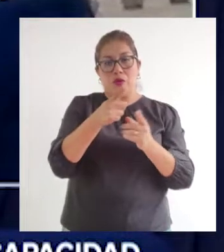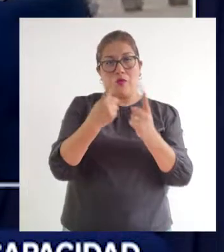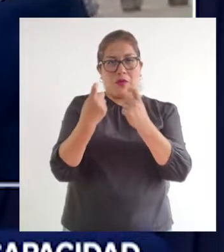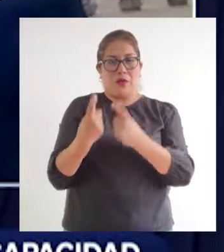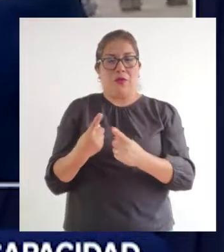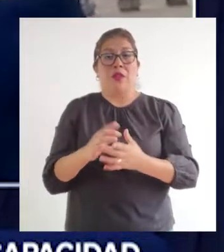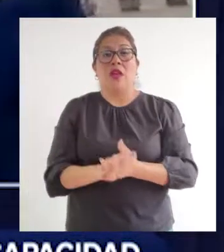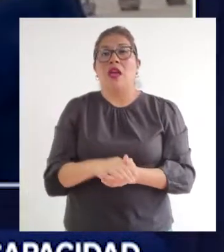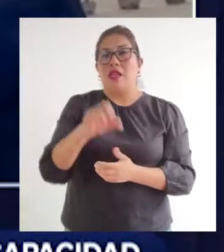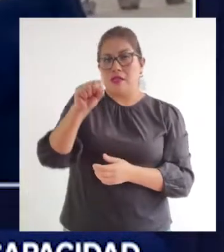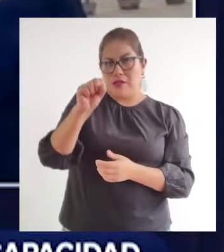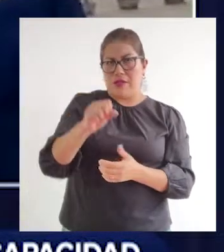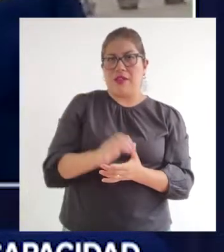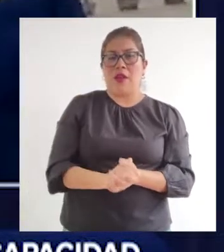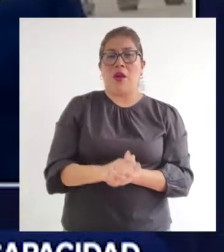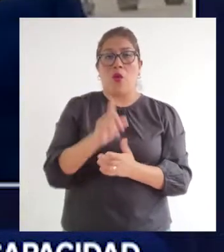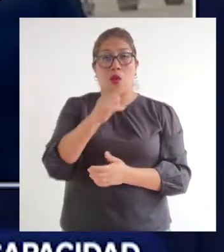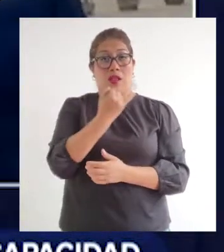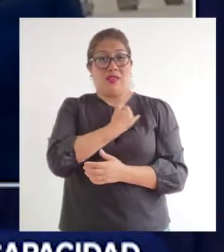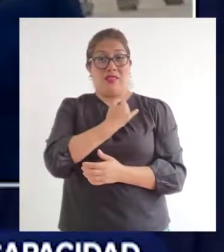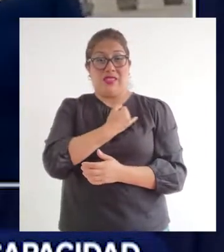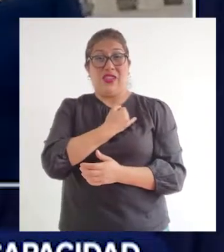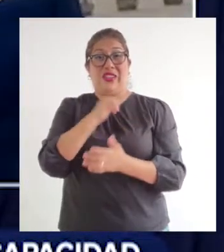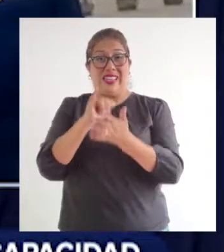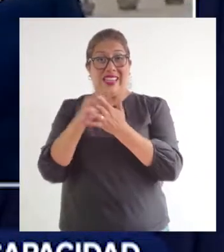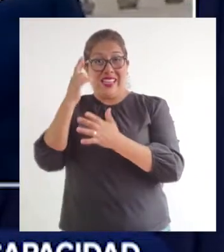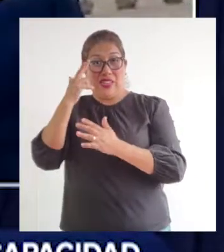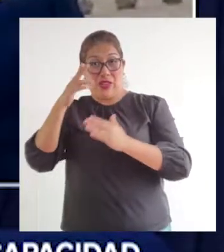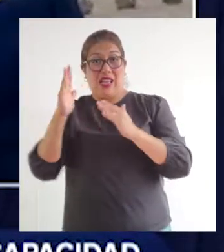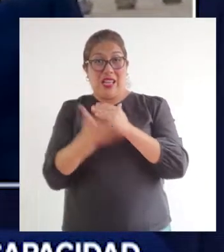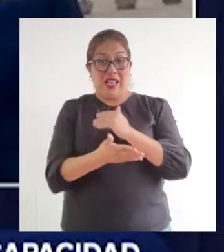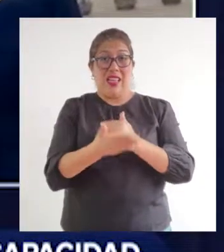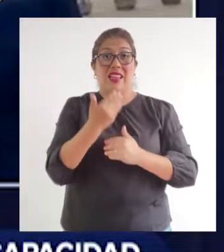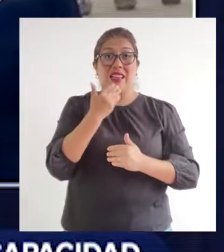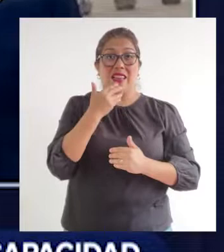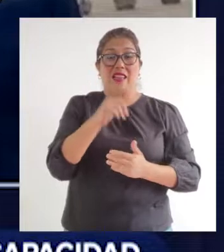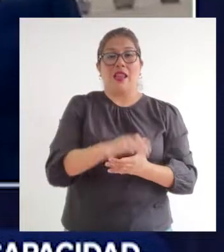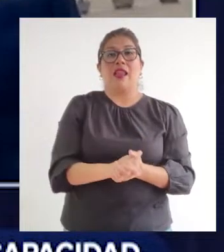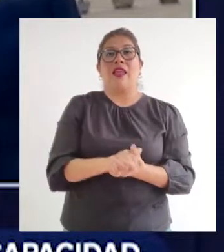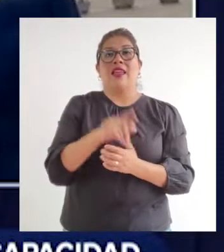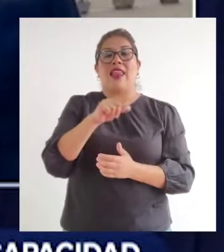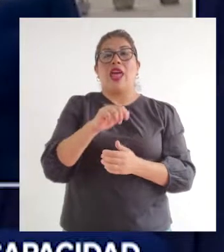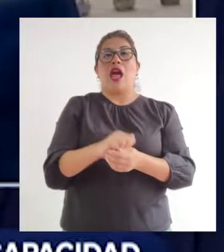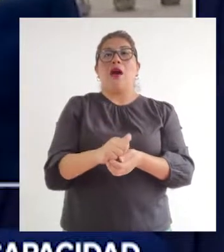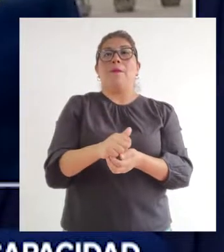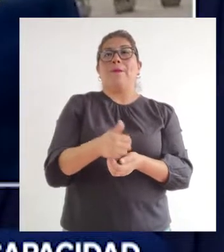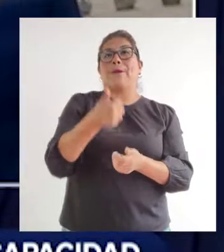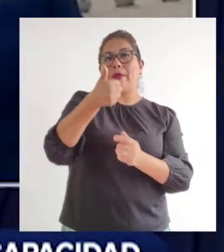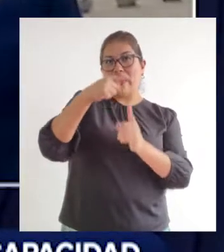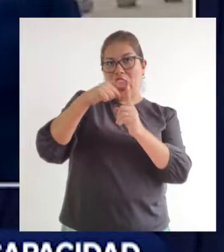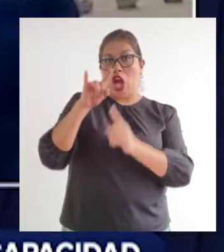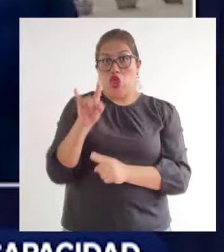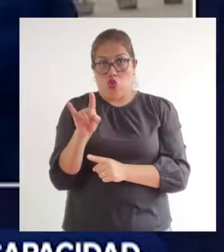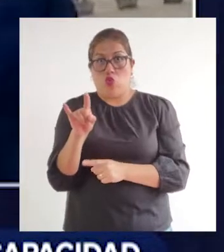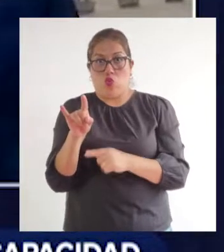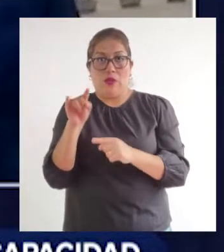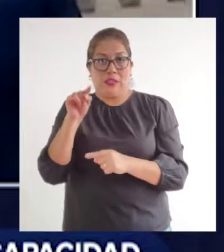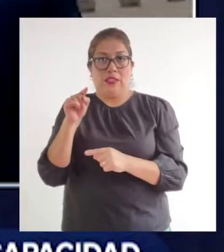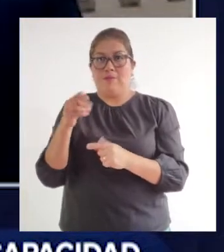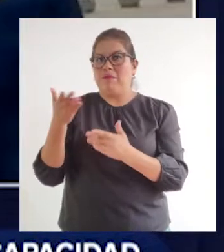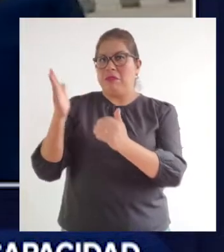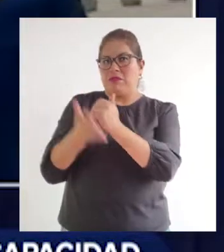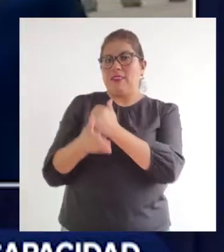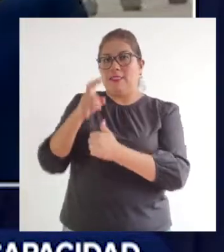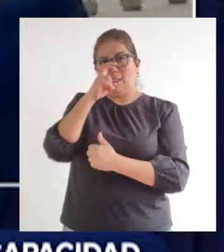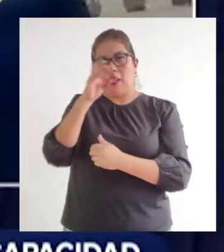bueno que lo consultas, porque justamente una de las entidades que ha sido sancionada ha sido la Autoridad de Transporte Urbano. Y